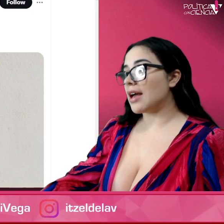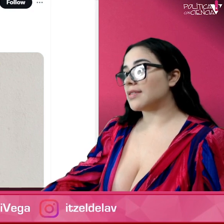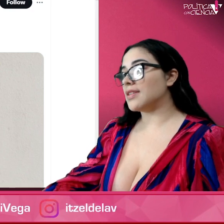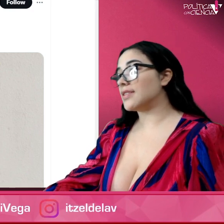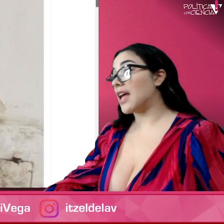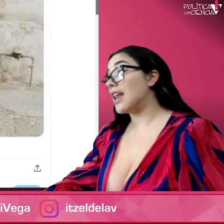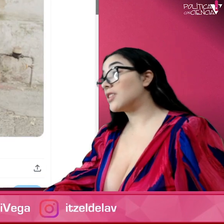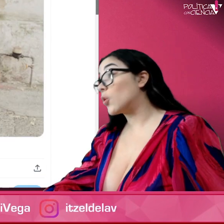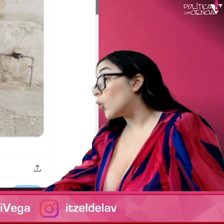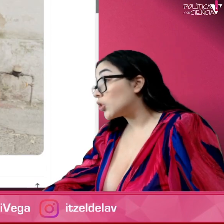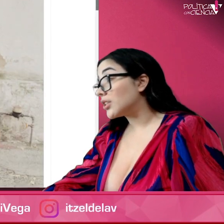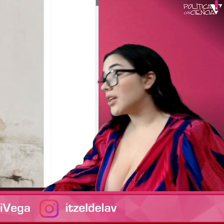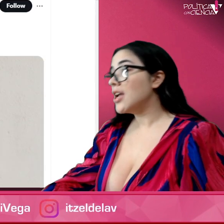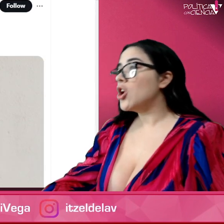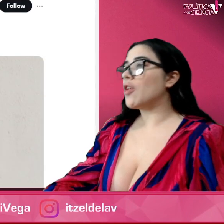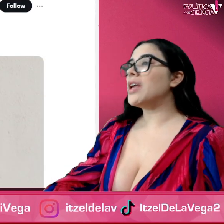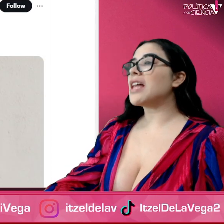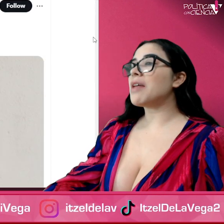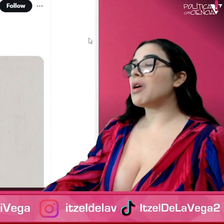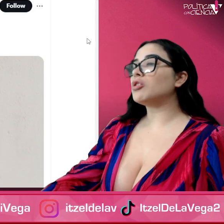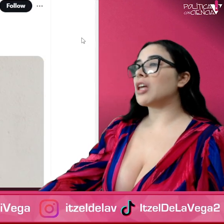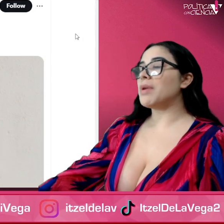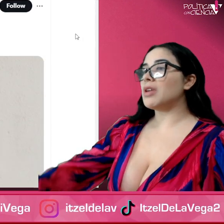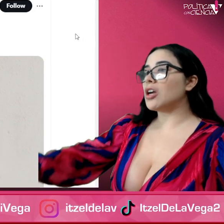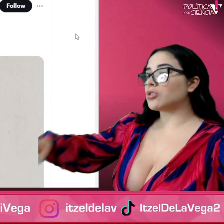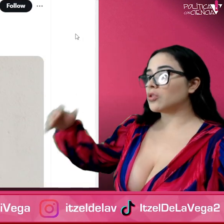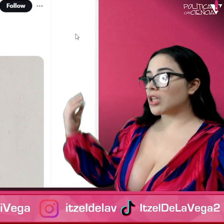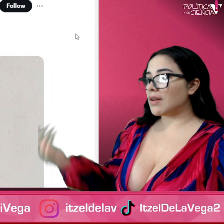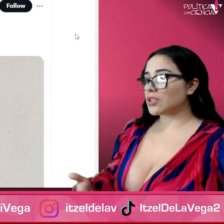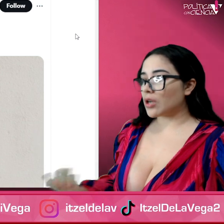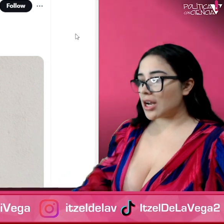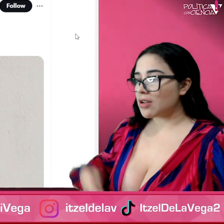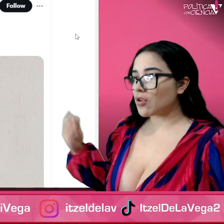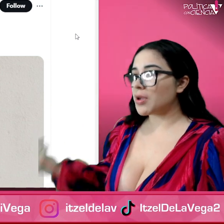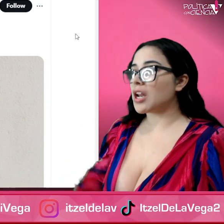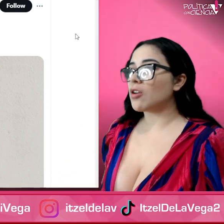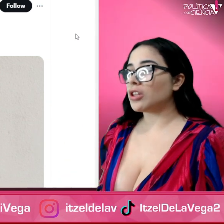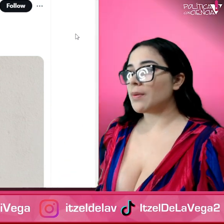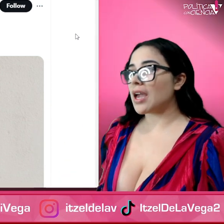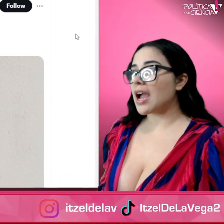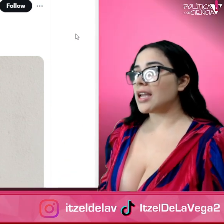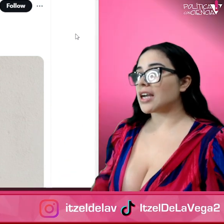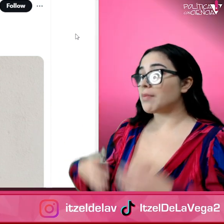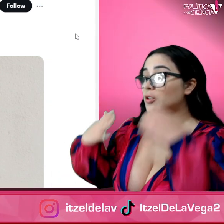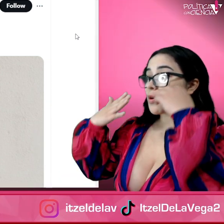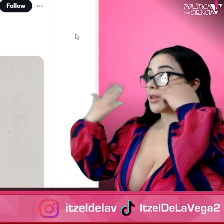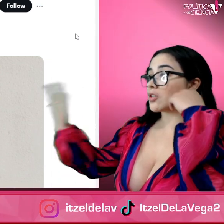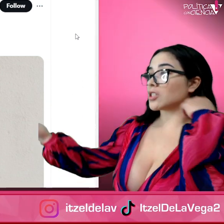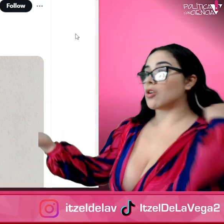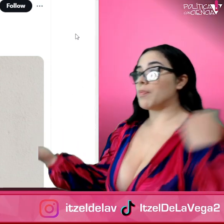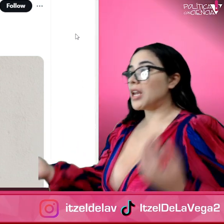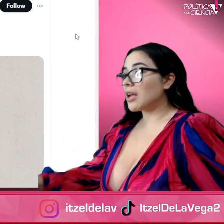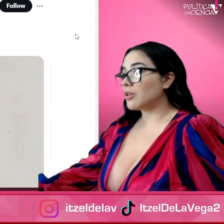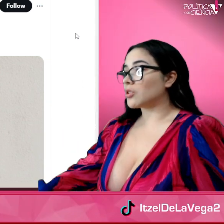duela, así están las cosas. No olviden darle me gusta a mi video, suscribirse a su canal de su amiga la Noti Vega y dejarme en los